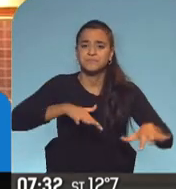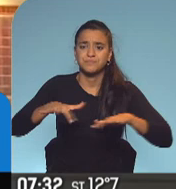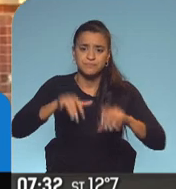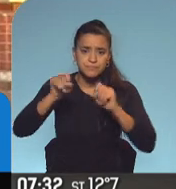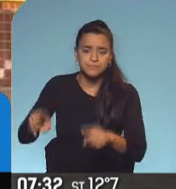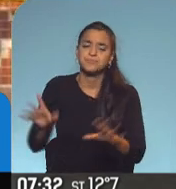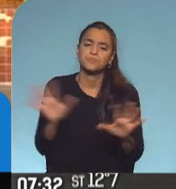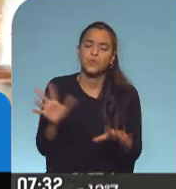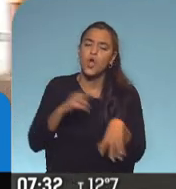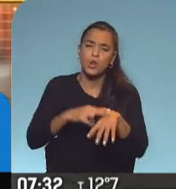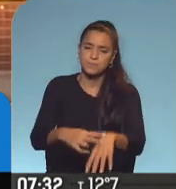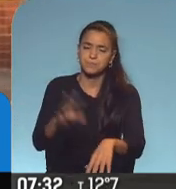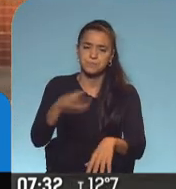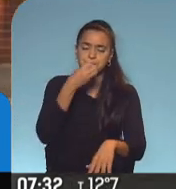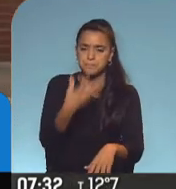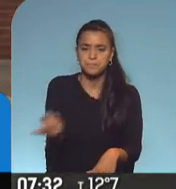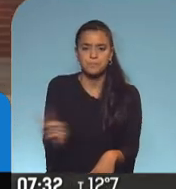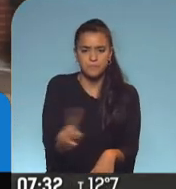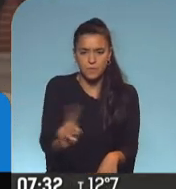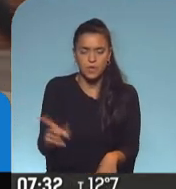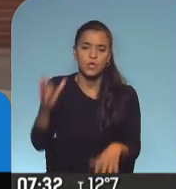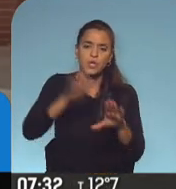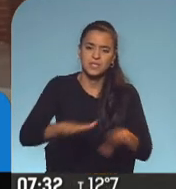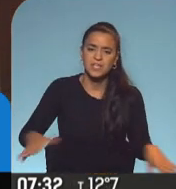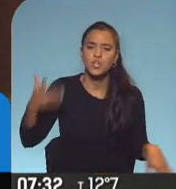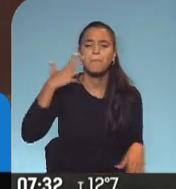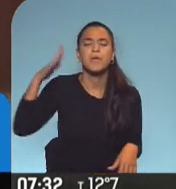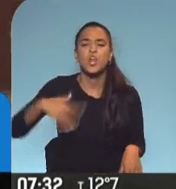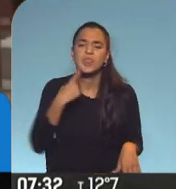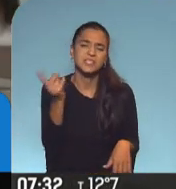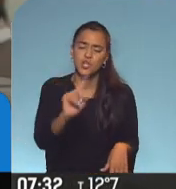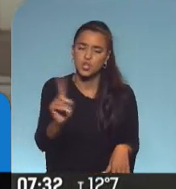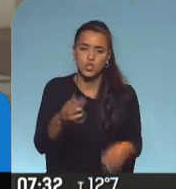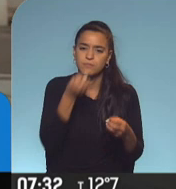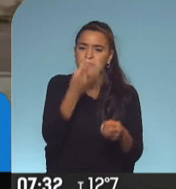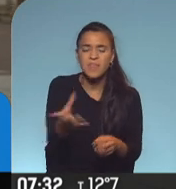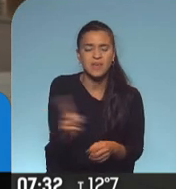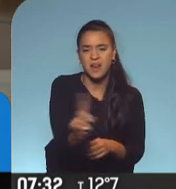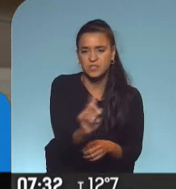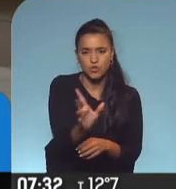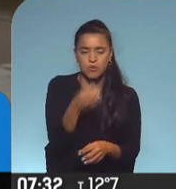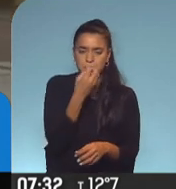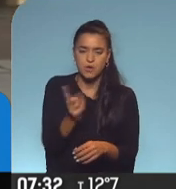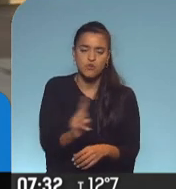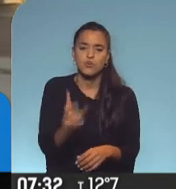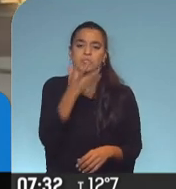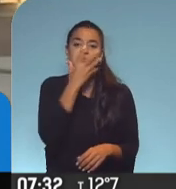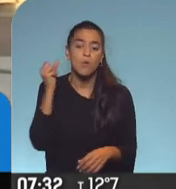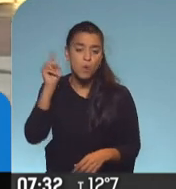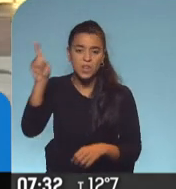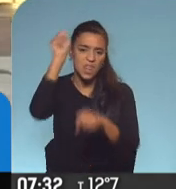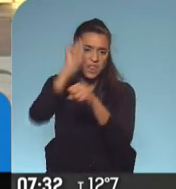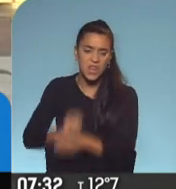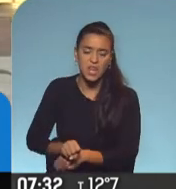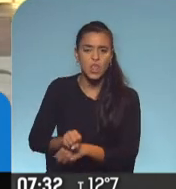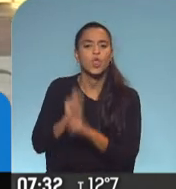no era aconsejable desde el Consejo de Niños y de Minoridad que le hicieran esta cámara Gesell. Su secuestrador está